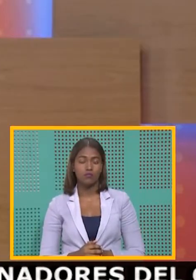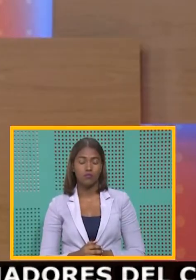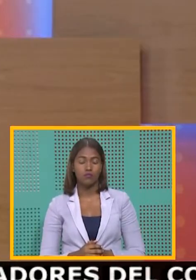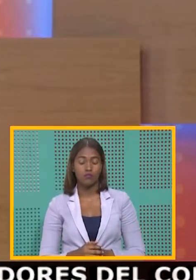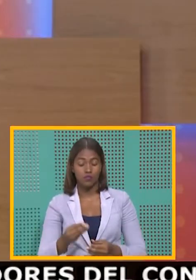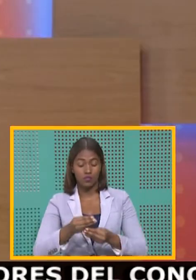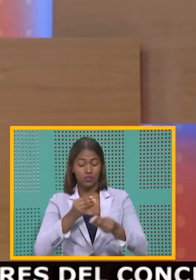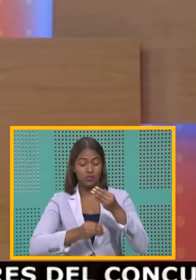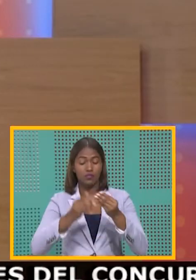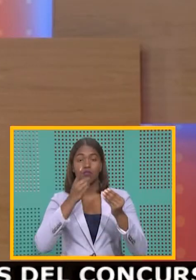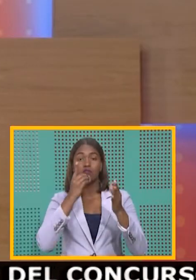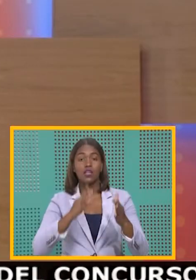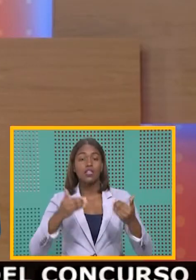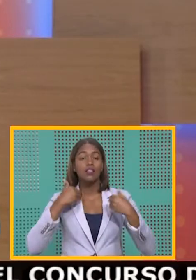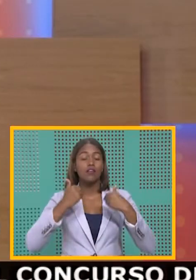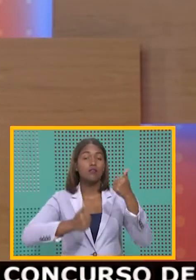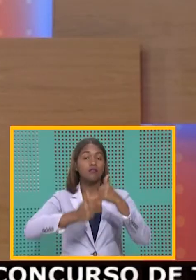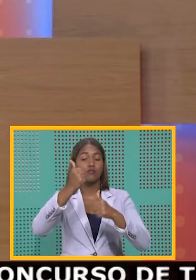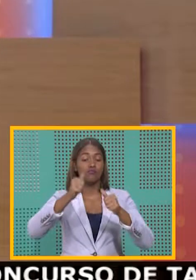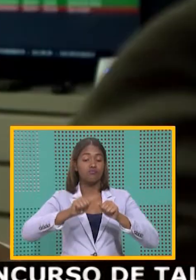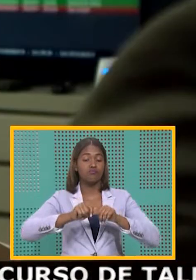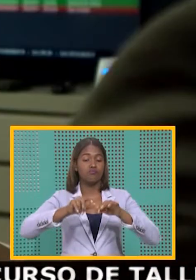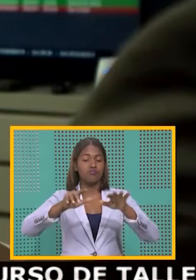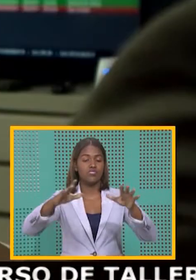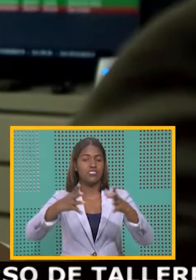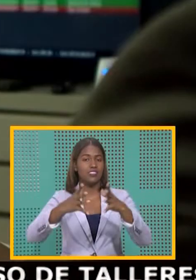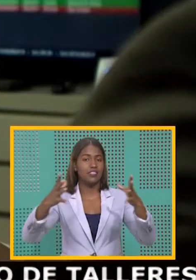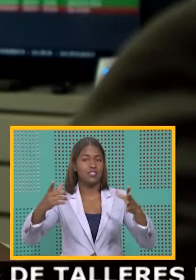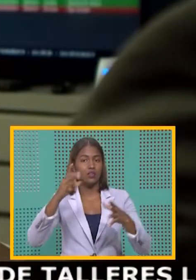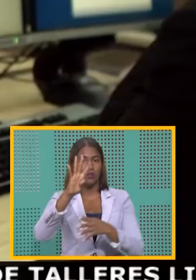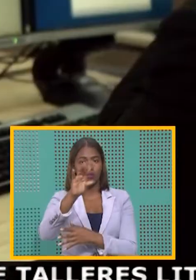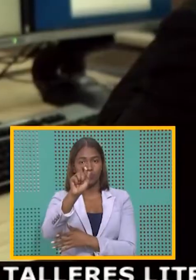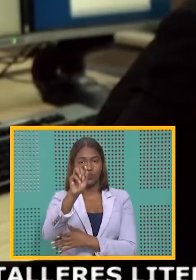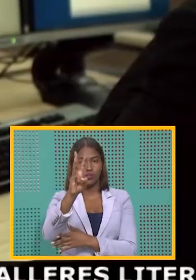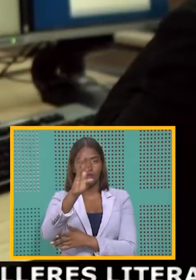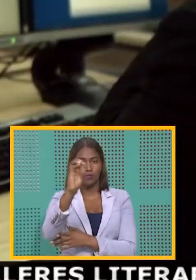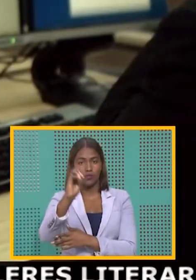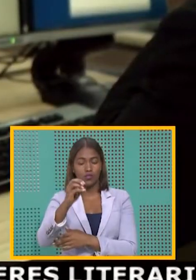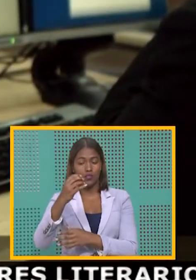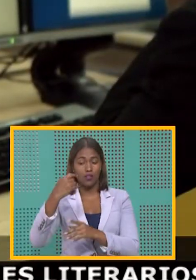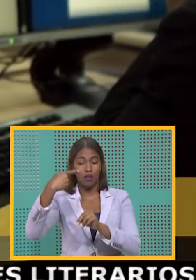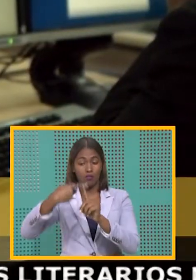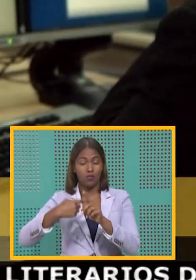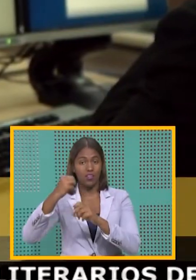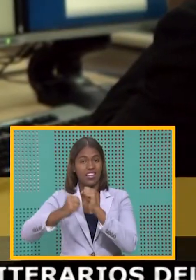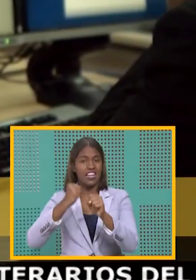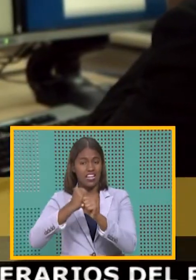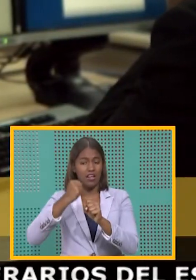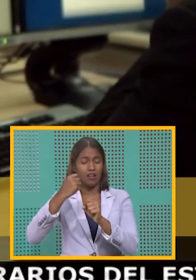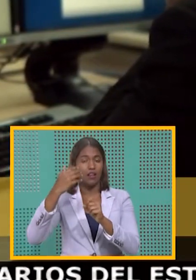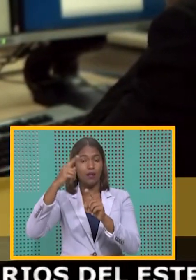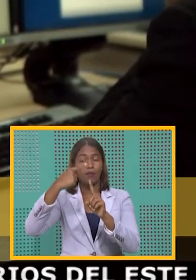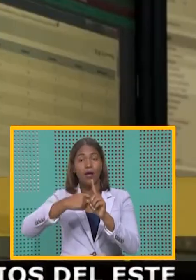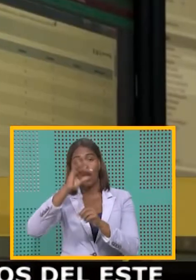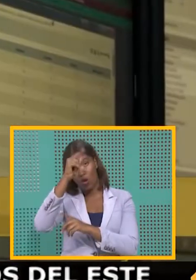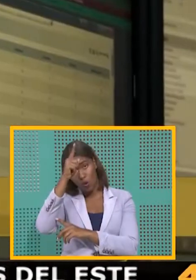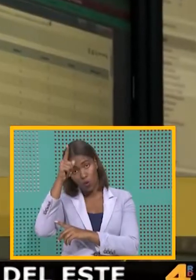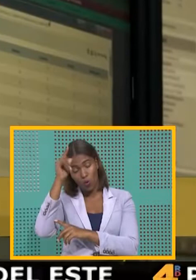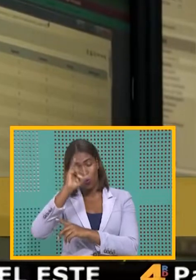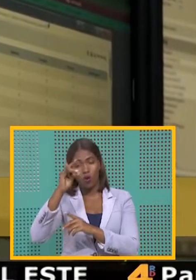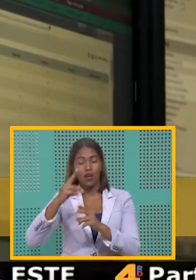La economía dominicana obtuvo una expansión en 4.6% interanual en el mes de julio y se aceleró hasta